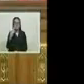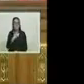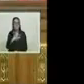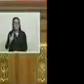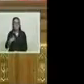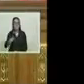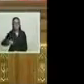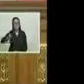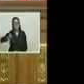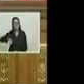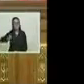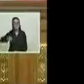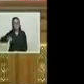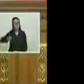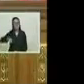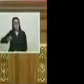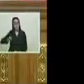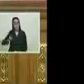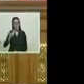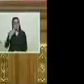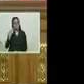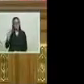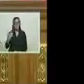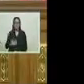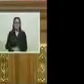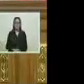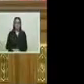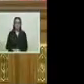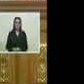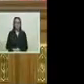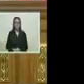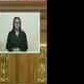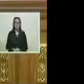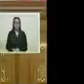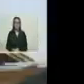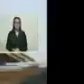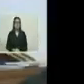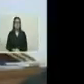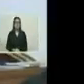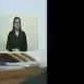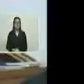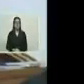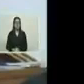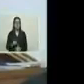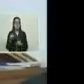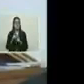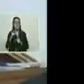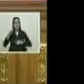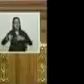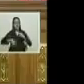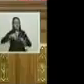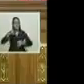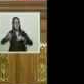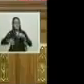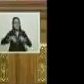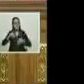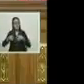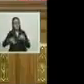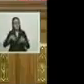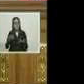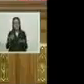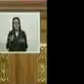Tribunal Supremo de Justicia, si las palabras emitidas por alguno de estos personajes